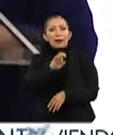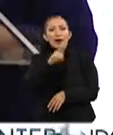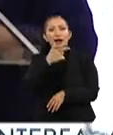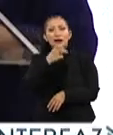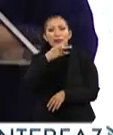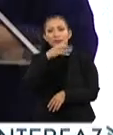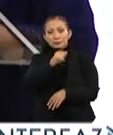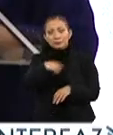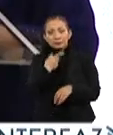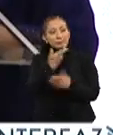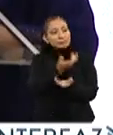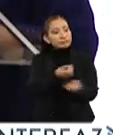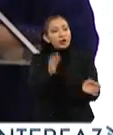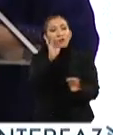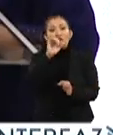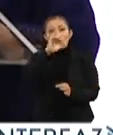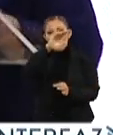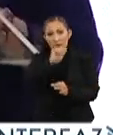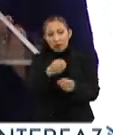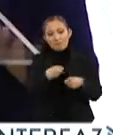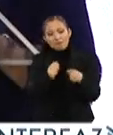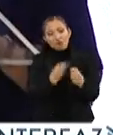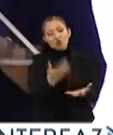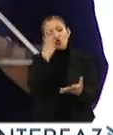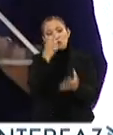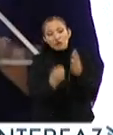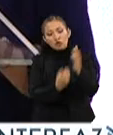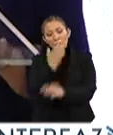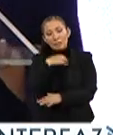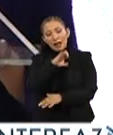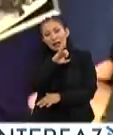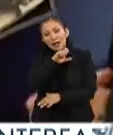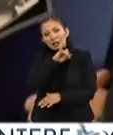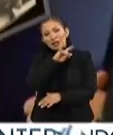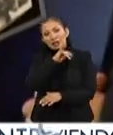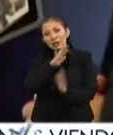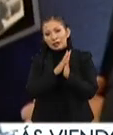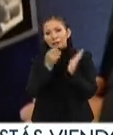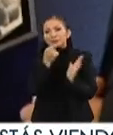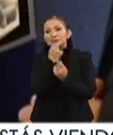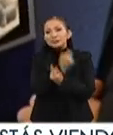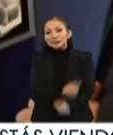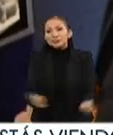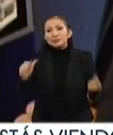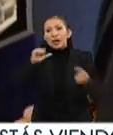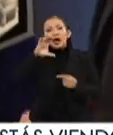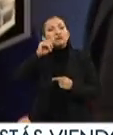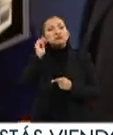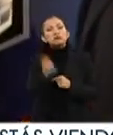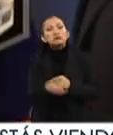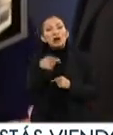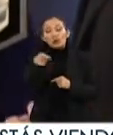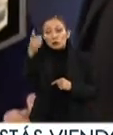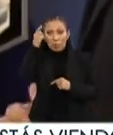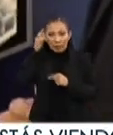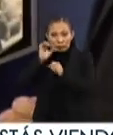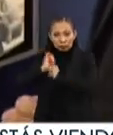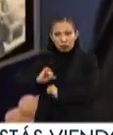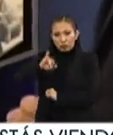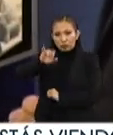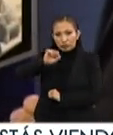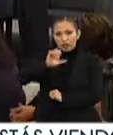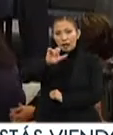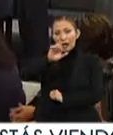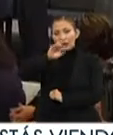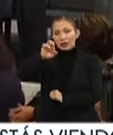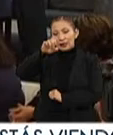Grajales, ofreció al Fondo de Cultura Económica una nueva edición de los libros infantiles de Laco, la cual su director, José